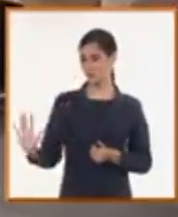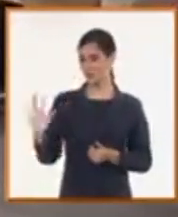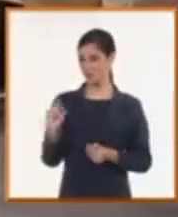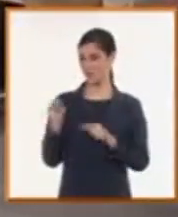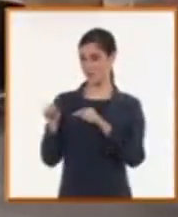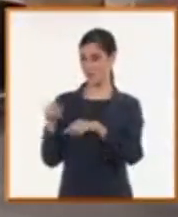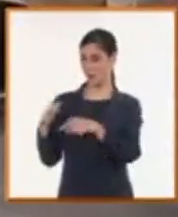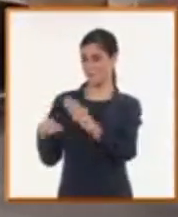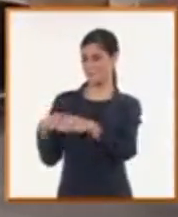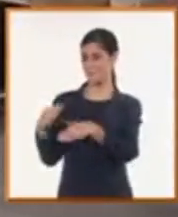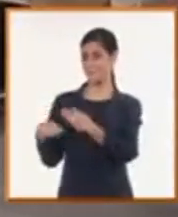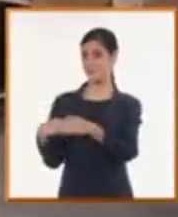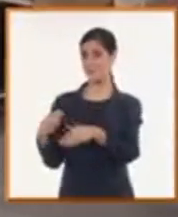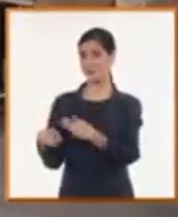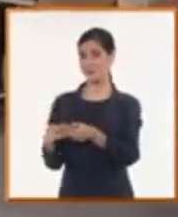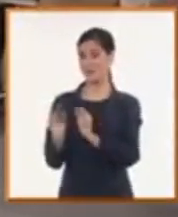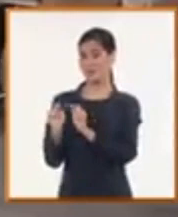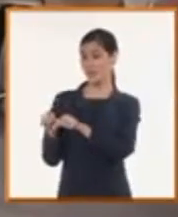Sí. Y tuvimos que adoptar